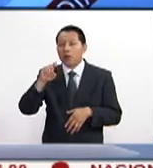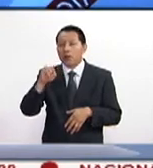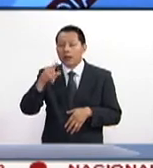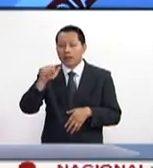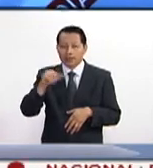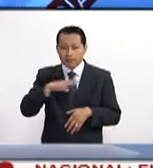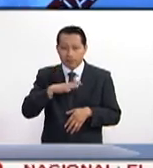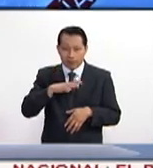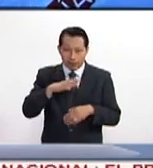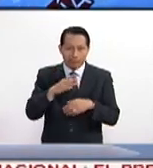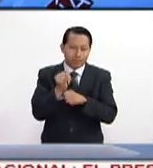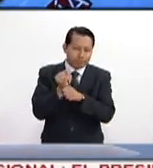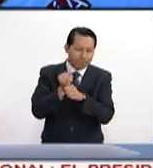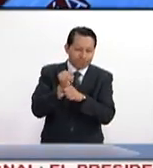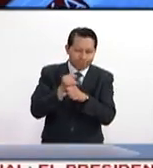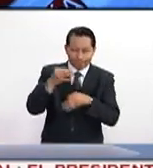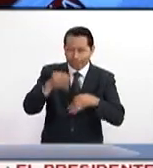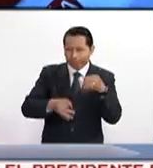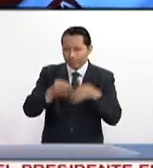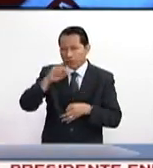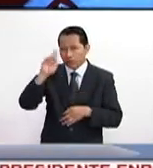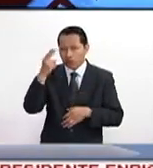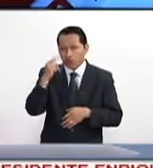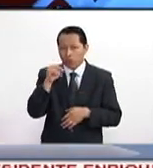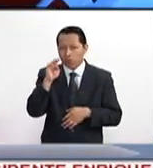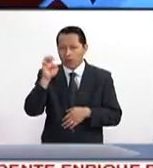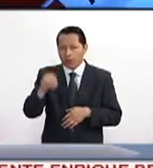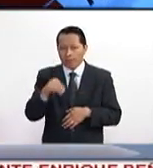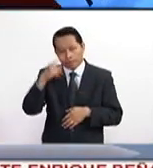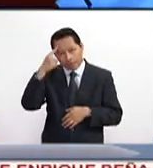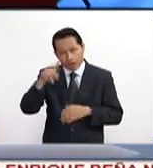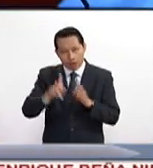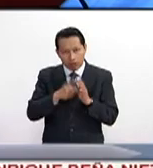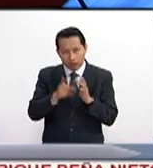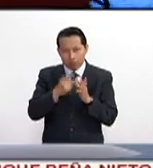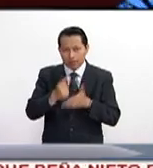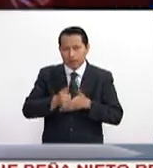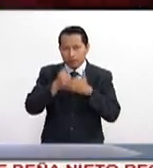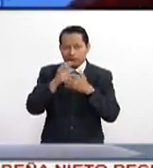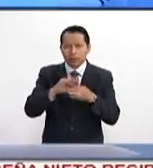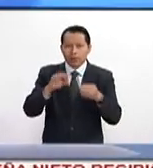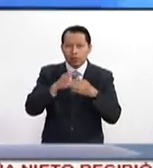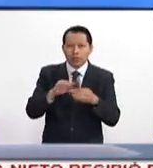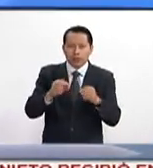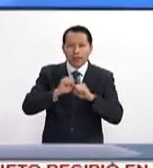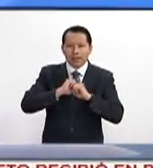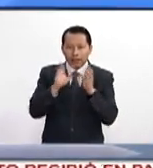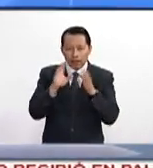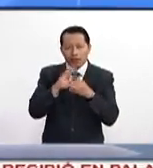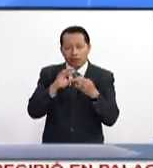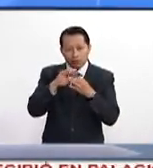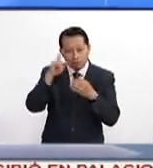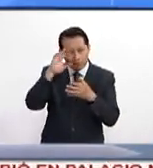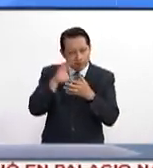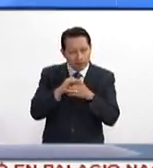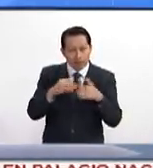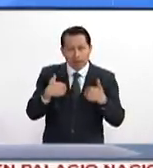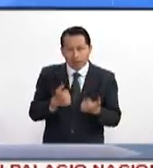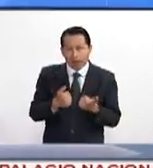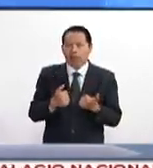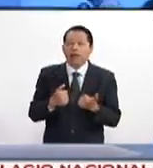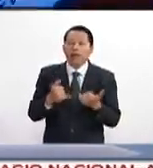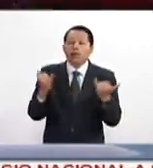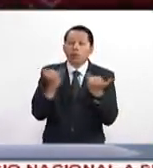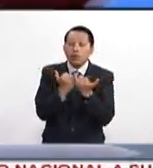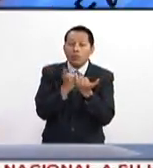Investigaciones Jurídicas de la UNAM, para que una vez más nos haya ayudado a seguir este caso y a comprenderlo. Seguramente que estaremos